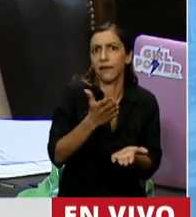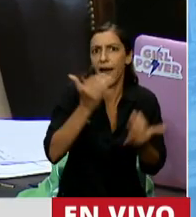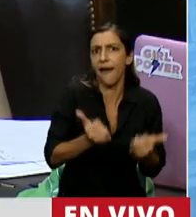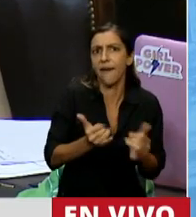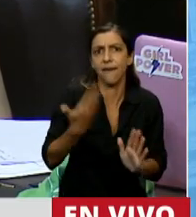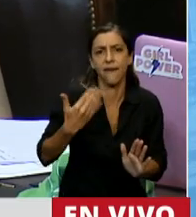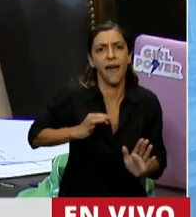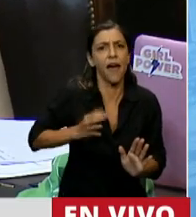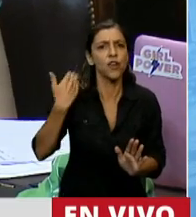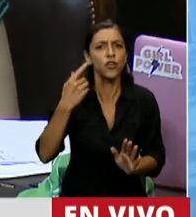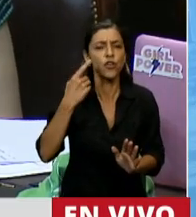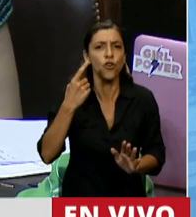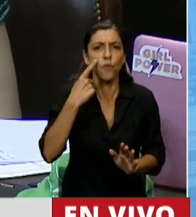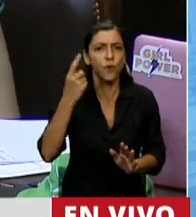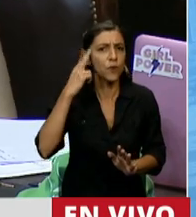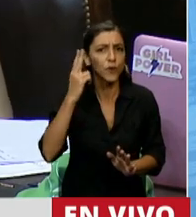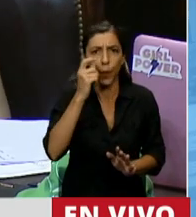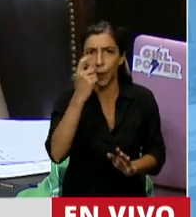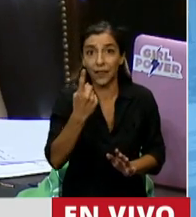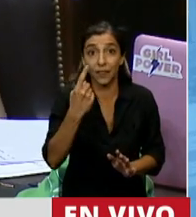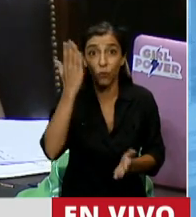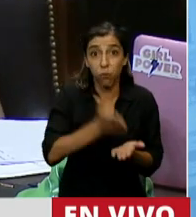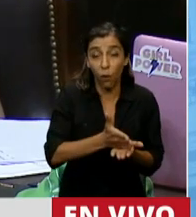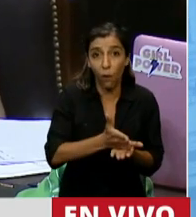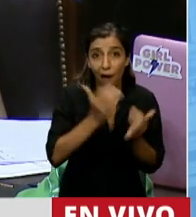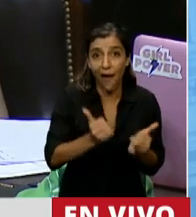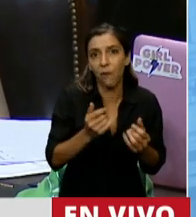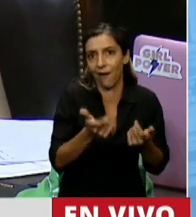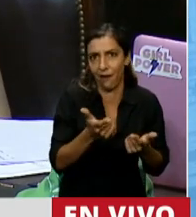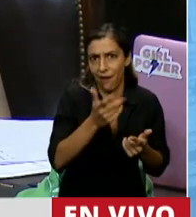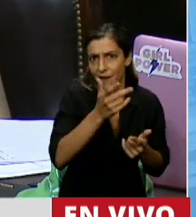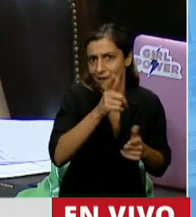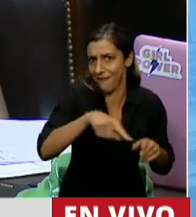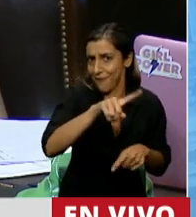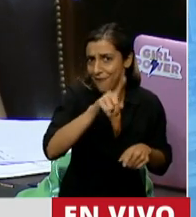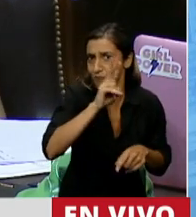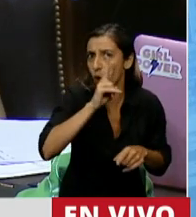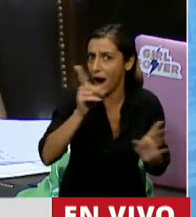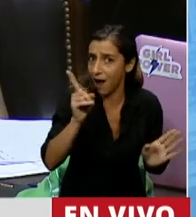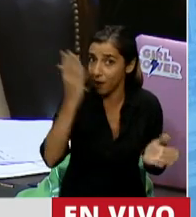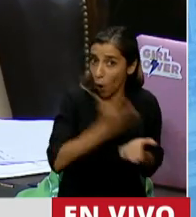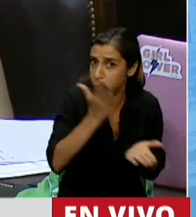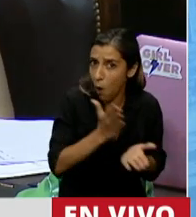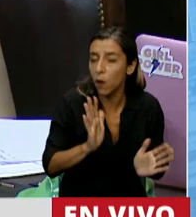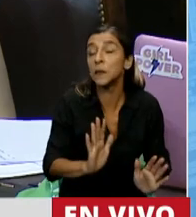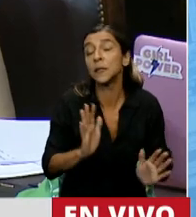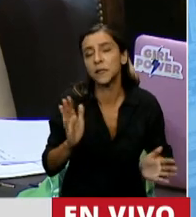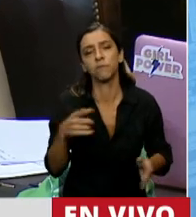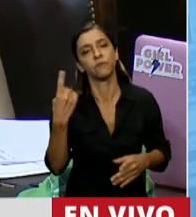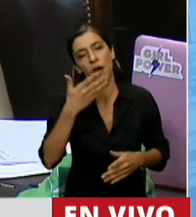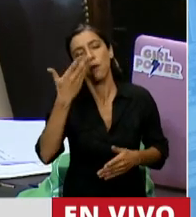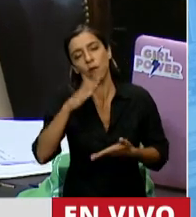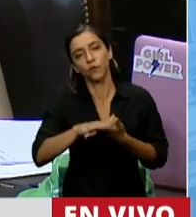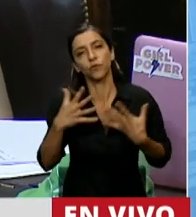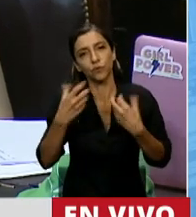1921 con las causales. Dijimos, hablamos de la salud pública, hablamos de que este era un